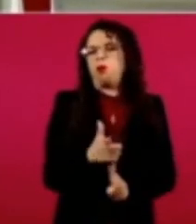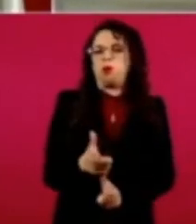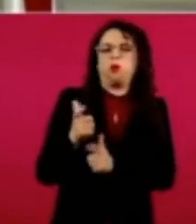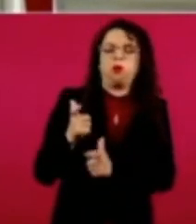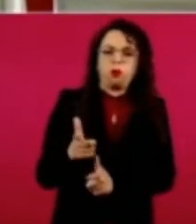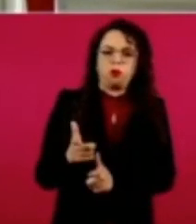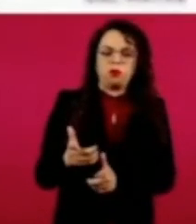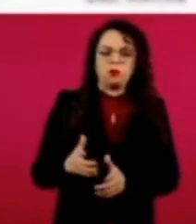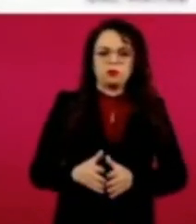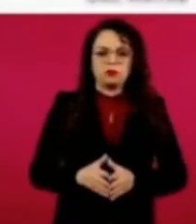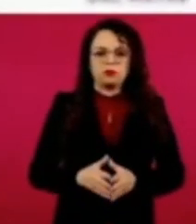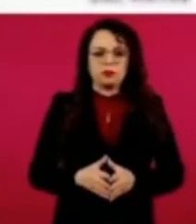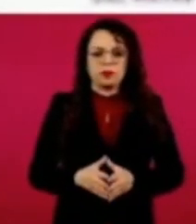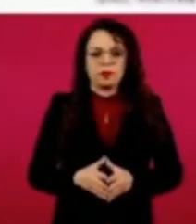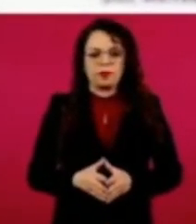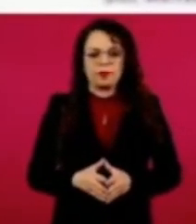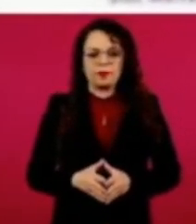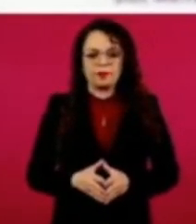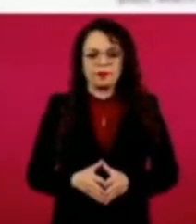Uno era